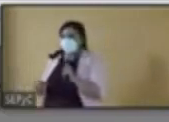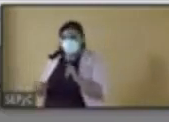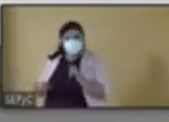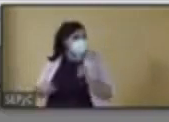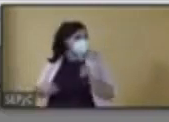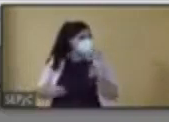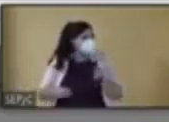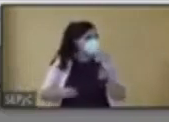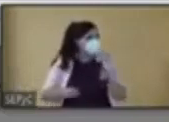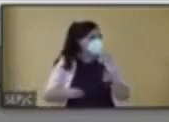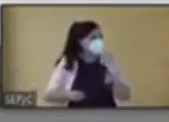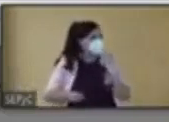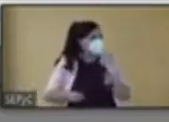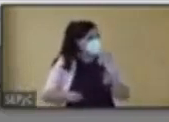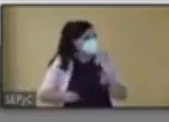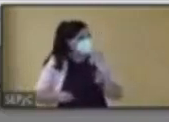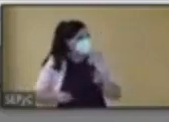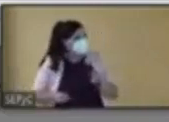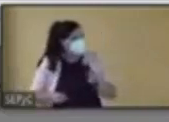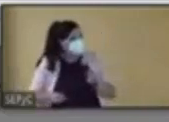programa público.